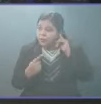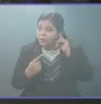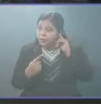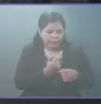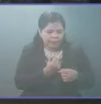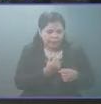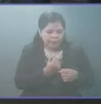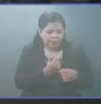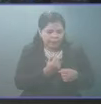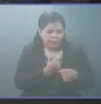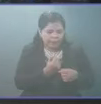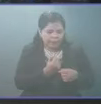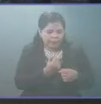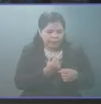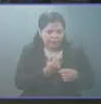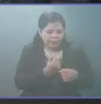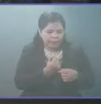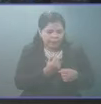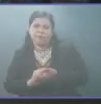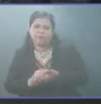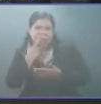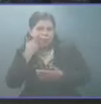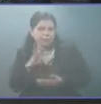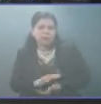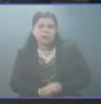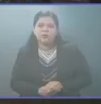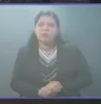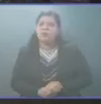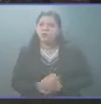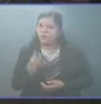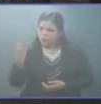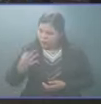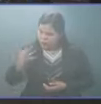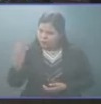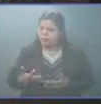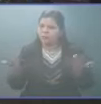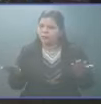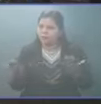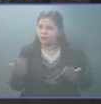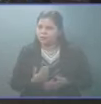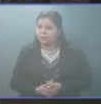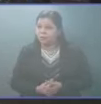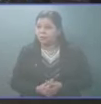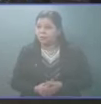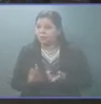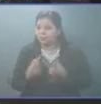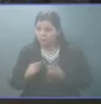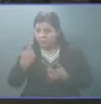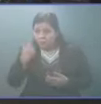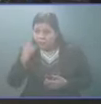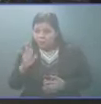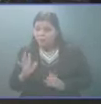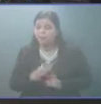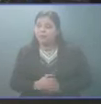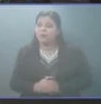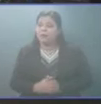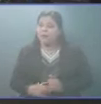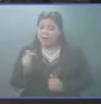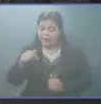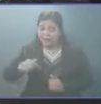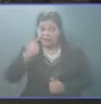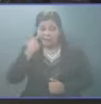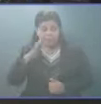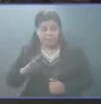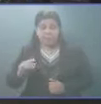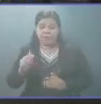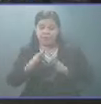o lavar los platos, por ejemplo, son ejercicios que se deben de hacer. Okay. Vea, aquí sí existe un bloqueo, por ejemplo, en el